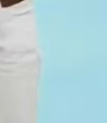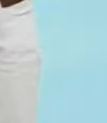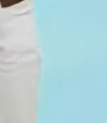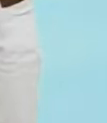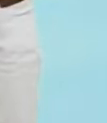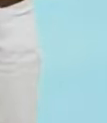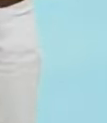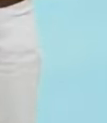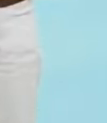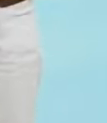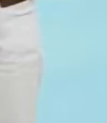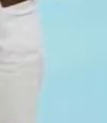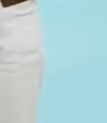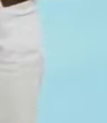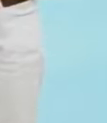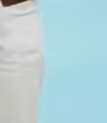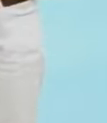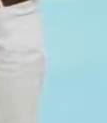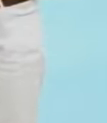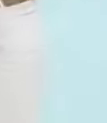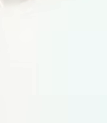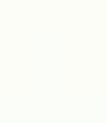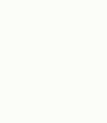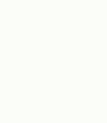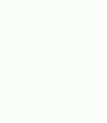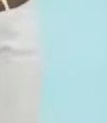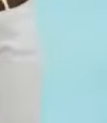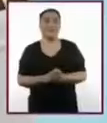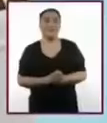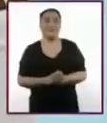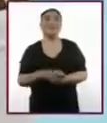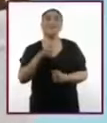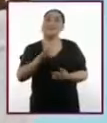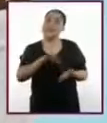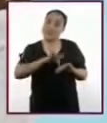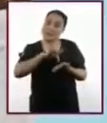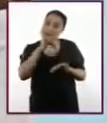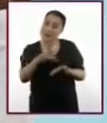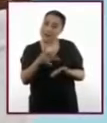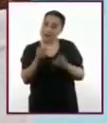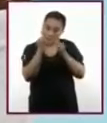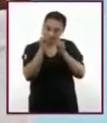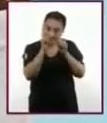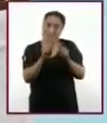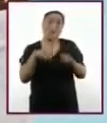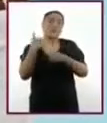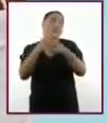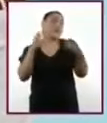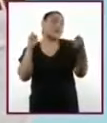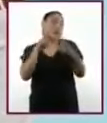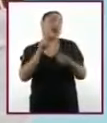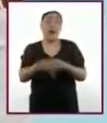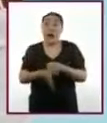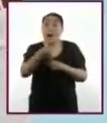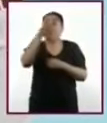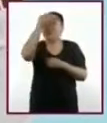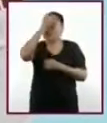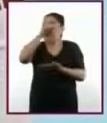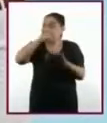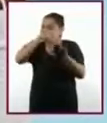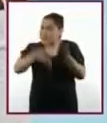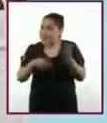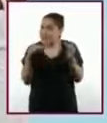ecosistemas y el respetar a los seres vivos que habitan en ellos. Gracias por su atención. Nos vemos en otra emisión de Aprende en Casa.